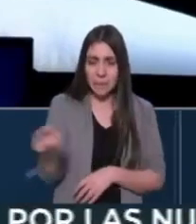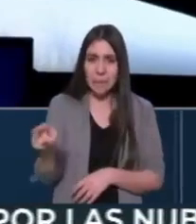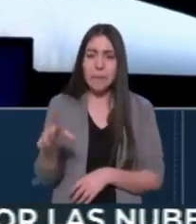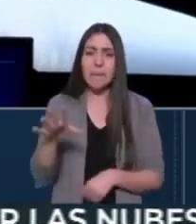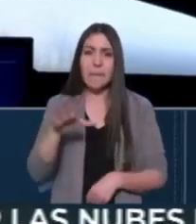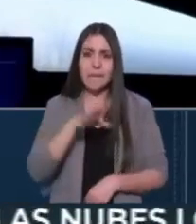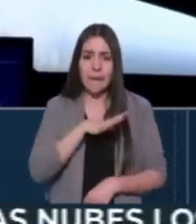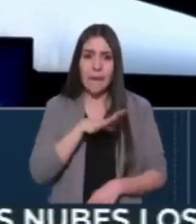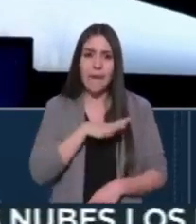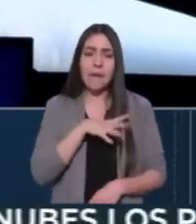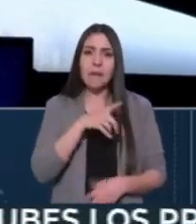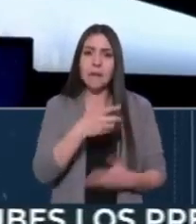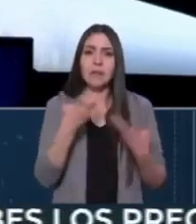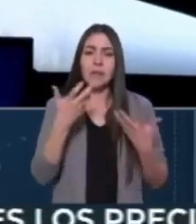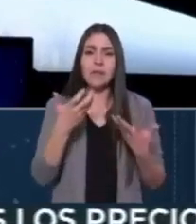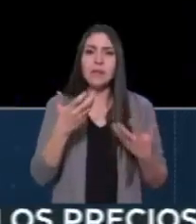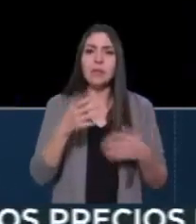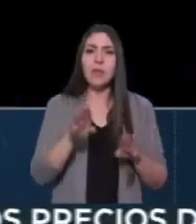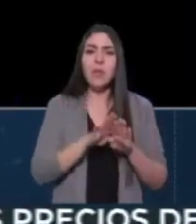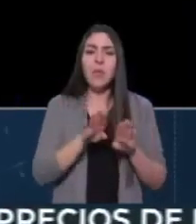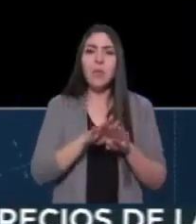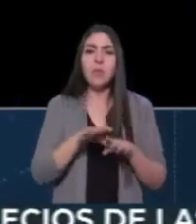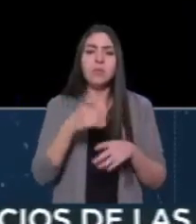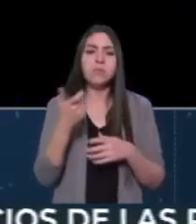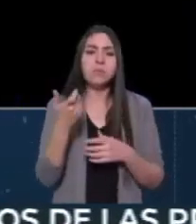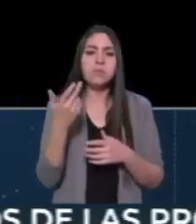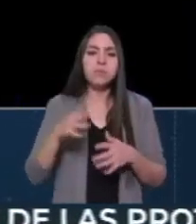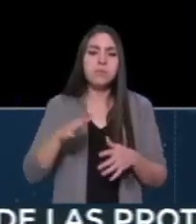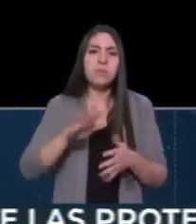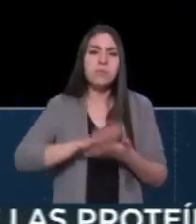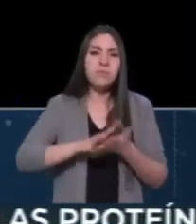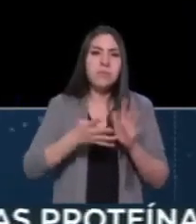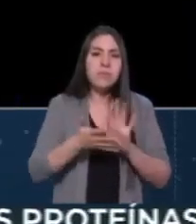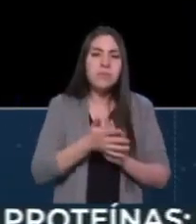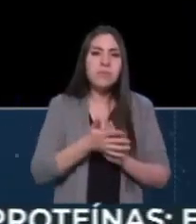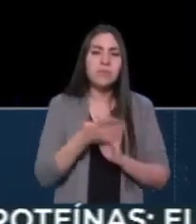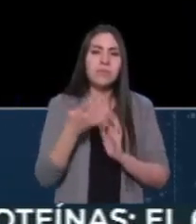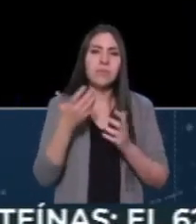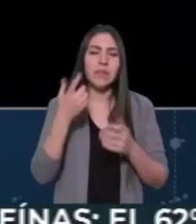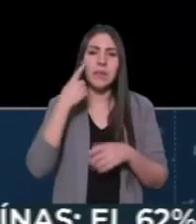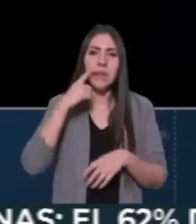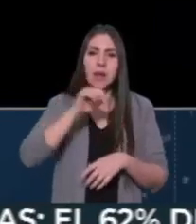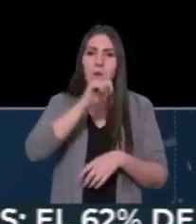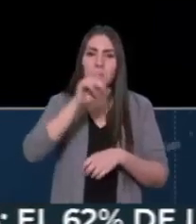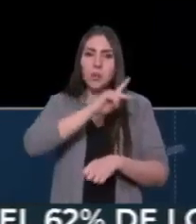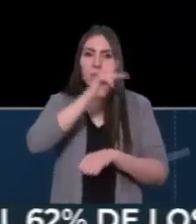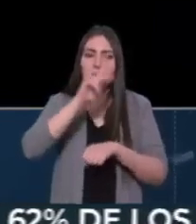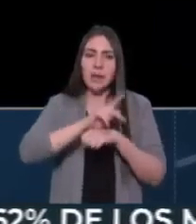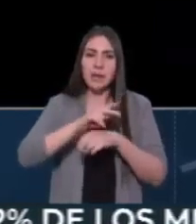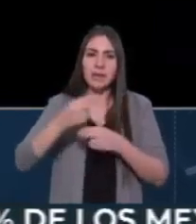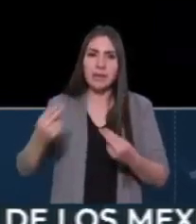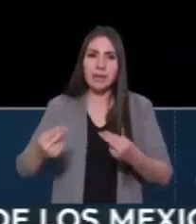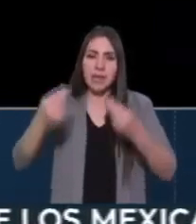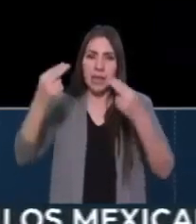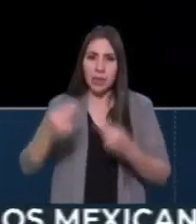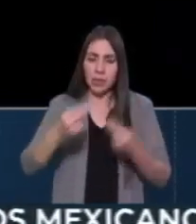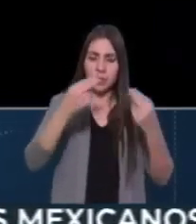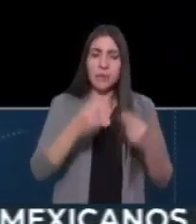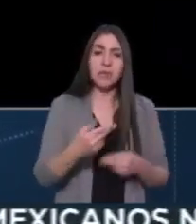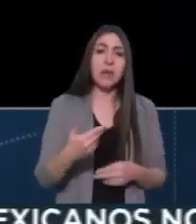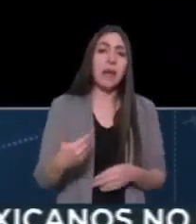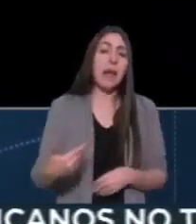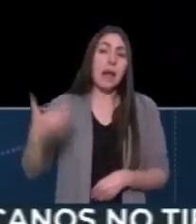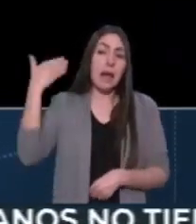intereses transnacionales, son personas que de alguna forma en los